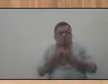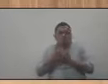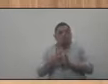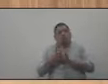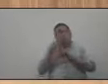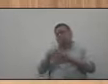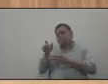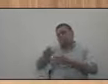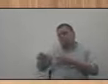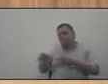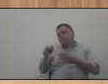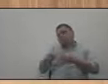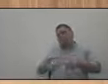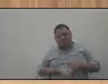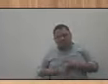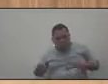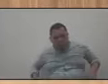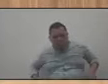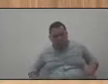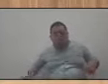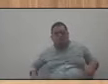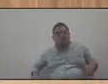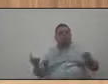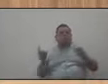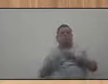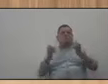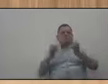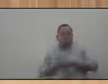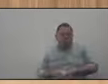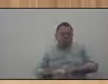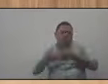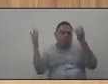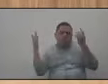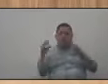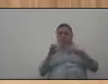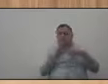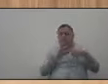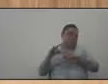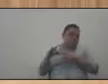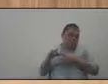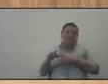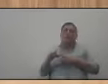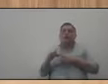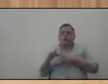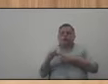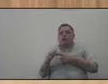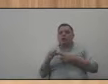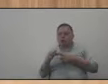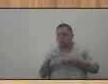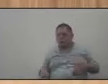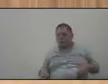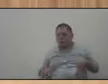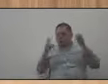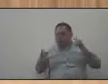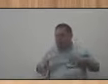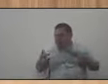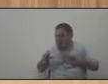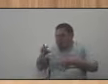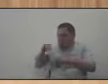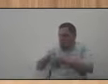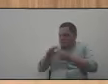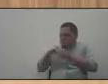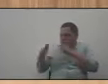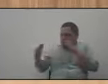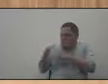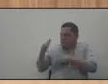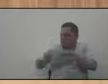nuestros usuarios como sillas de ruedas convencionales y muchas especializadas. Asimismo, ayudando a crear viviendas